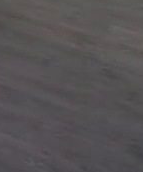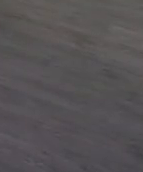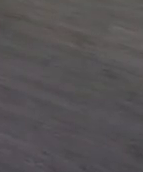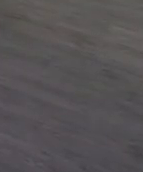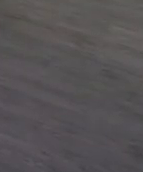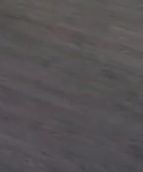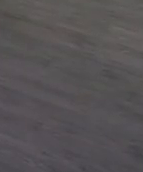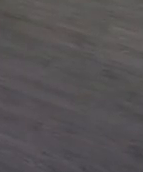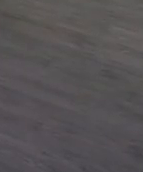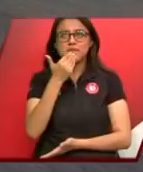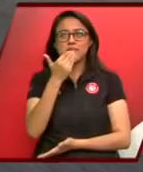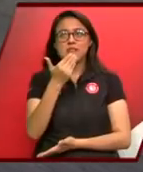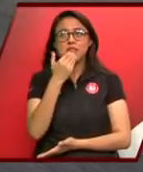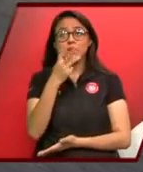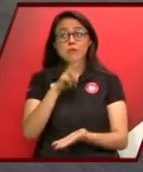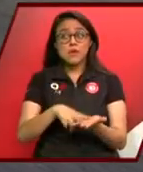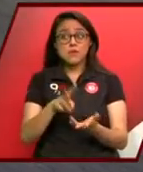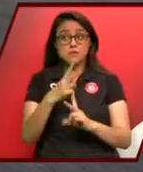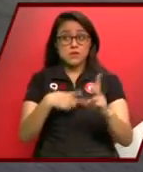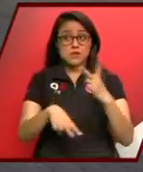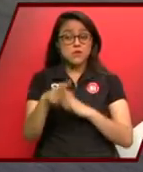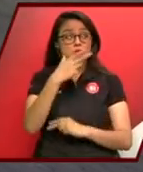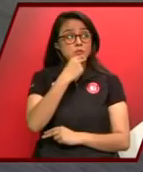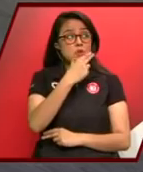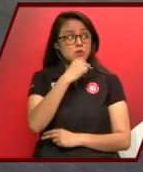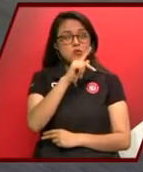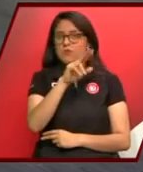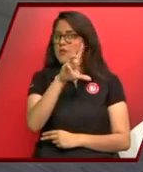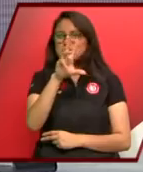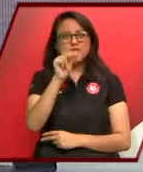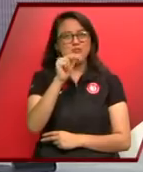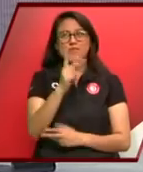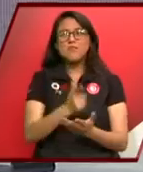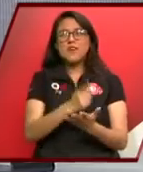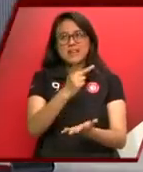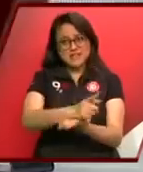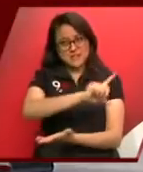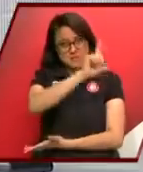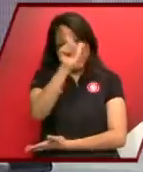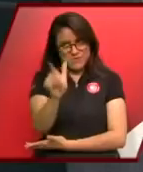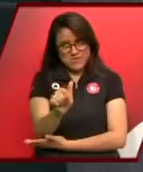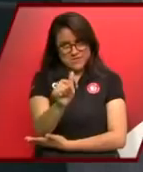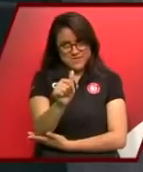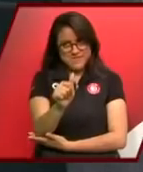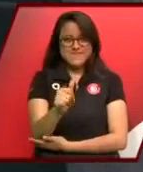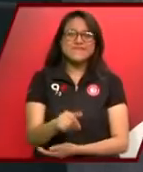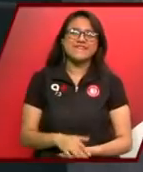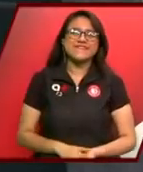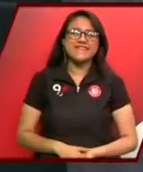Mi gracias, muy amables, que le devuelve el dinero al urbano. No, le voy a dar un crédito.